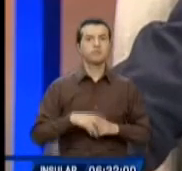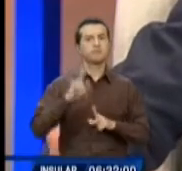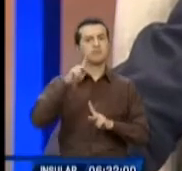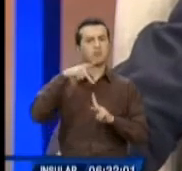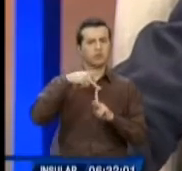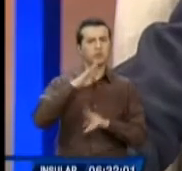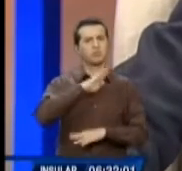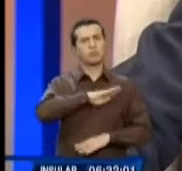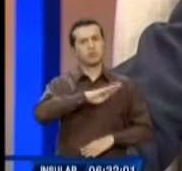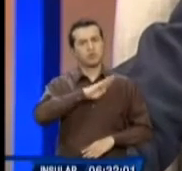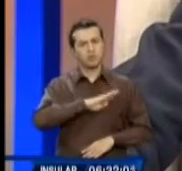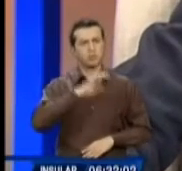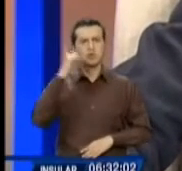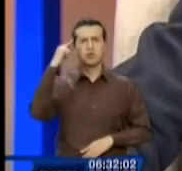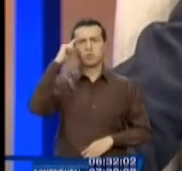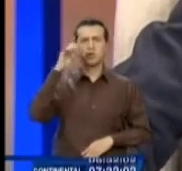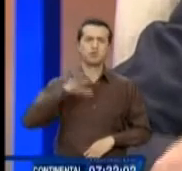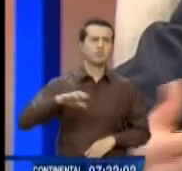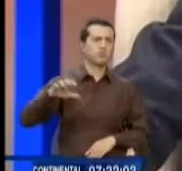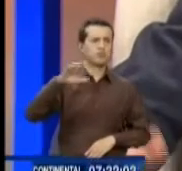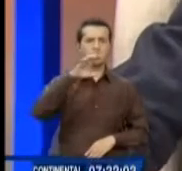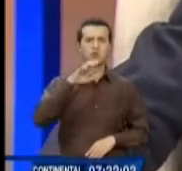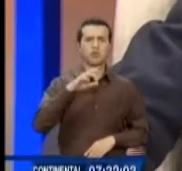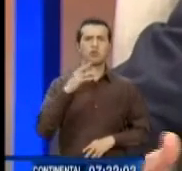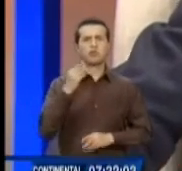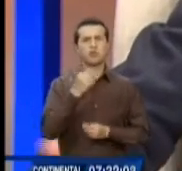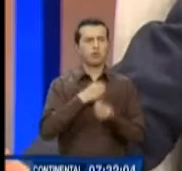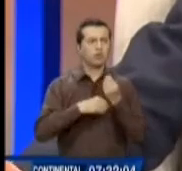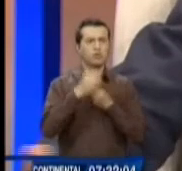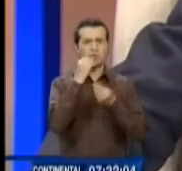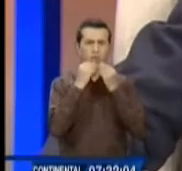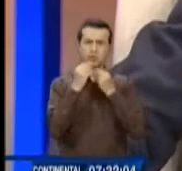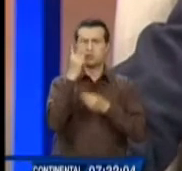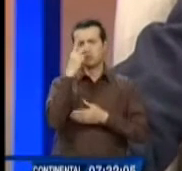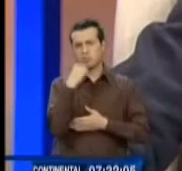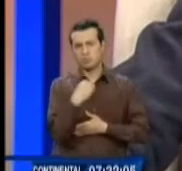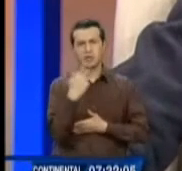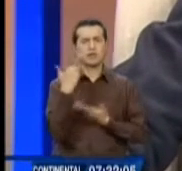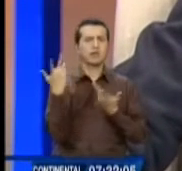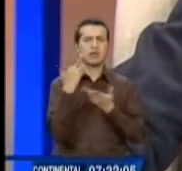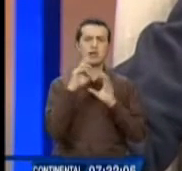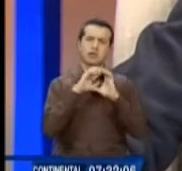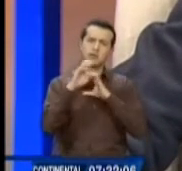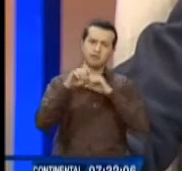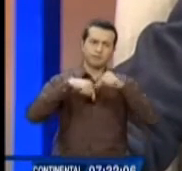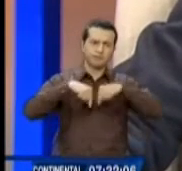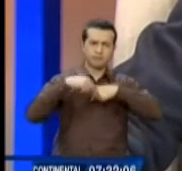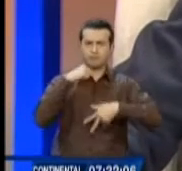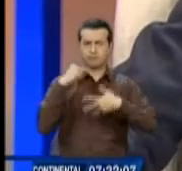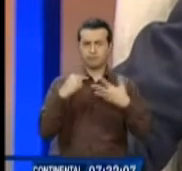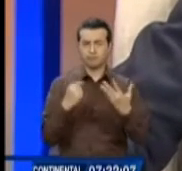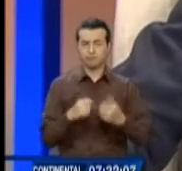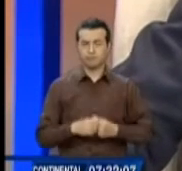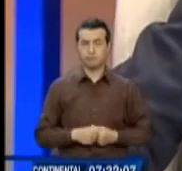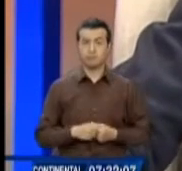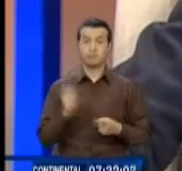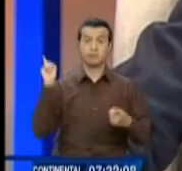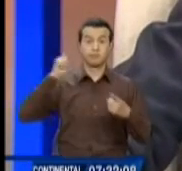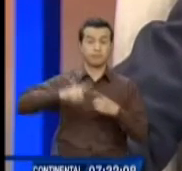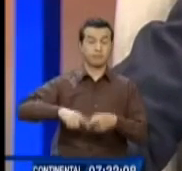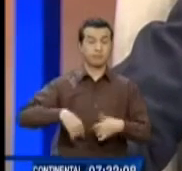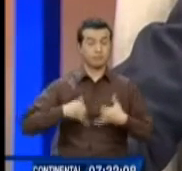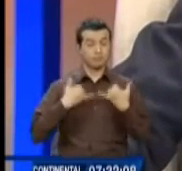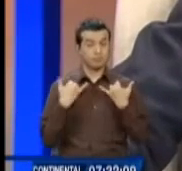prefecturas, municipios, gobiernos locales, mucho en canje, alimentación, hospedaje, transporte. Pero hasta ahora